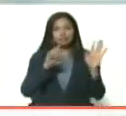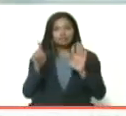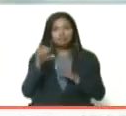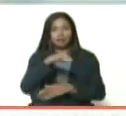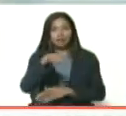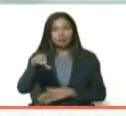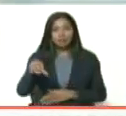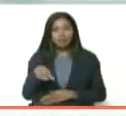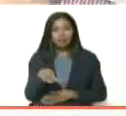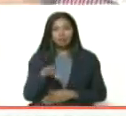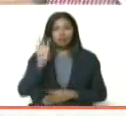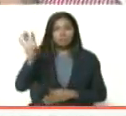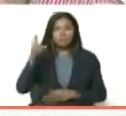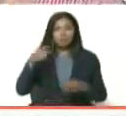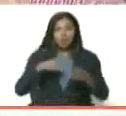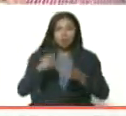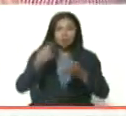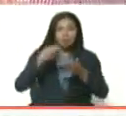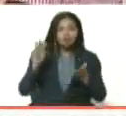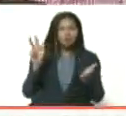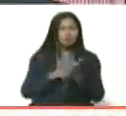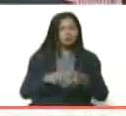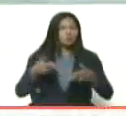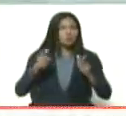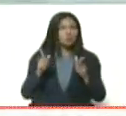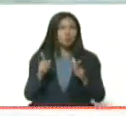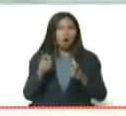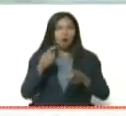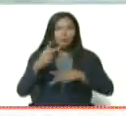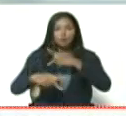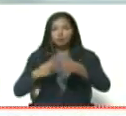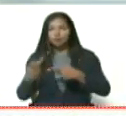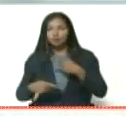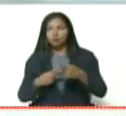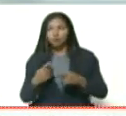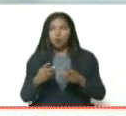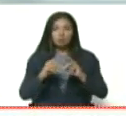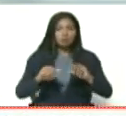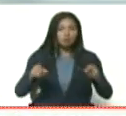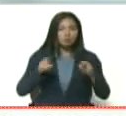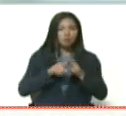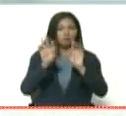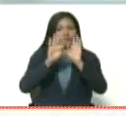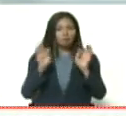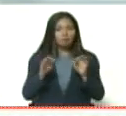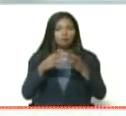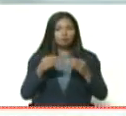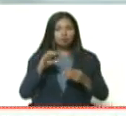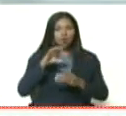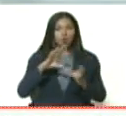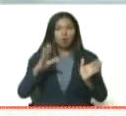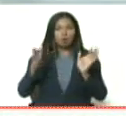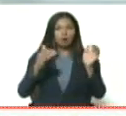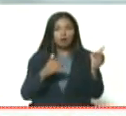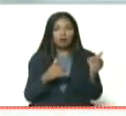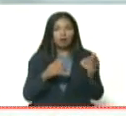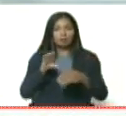estados del país. Y firmo y apruebo la producción y la territorialización de todos los CLAP en el